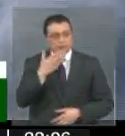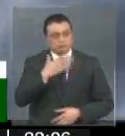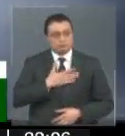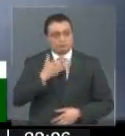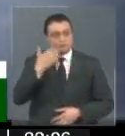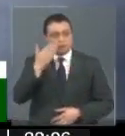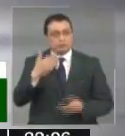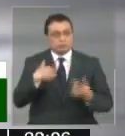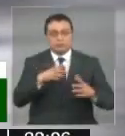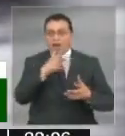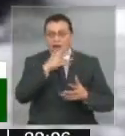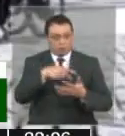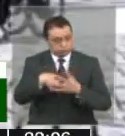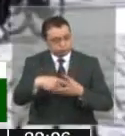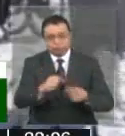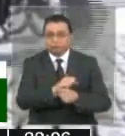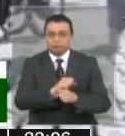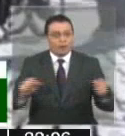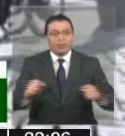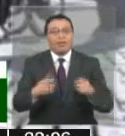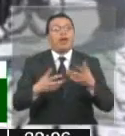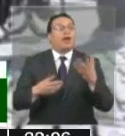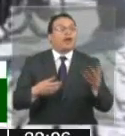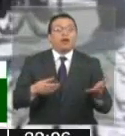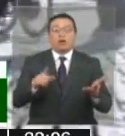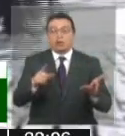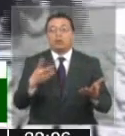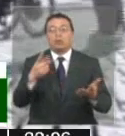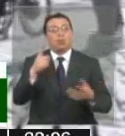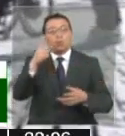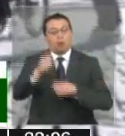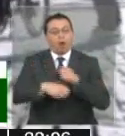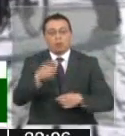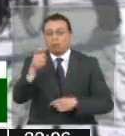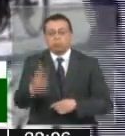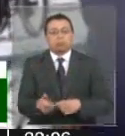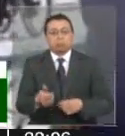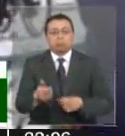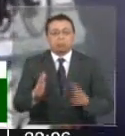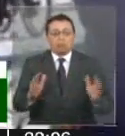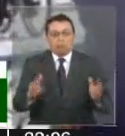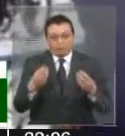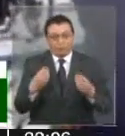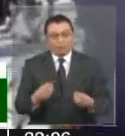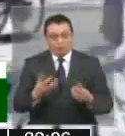logrado salir del agua. Pero ni en mi